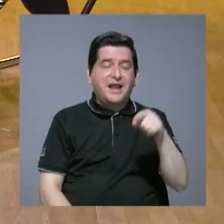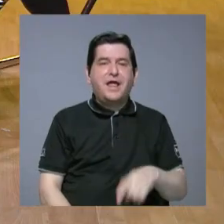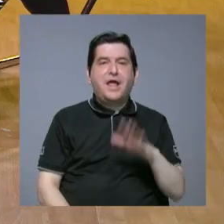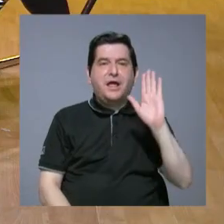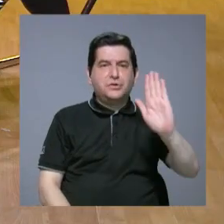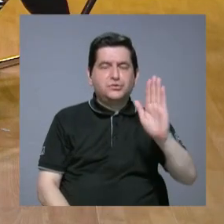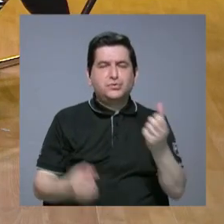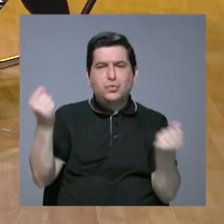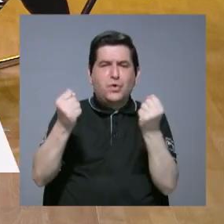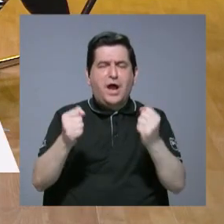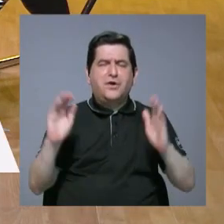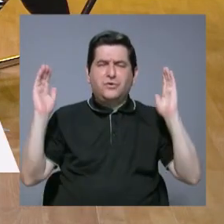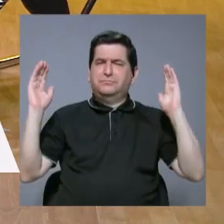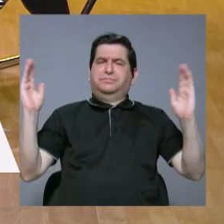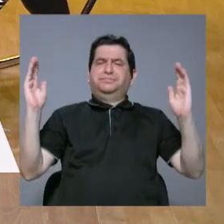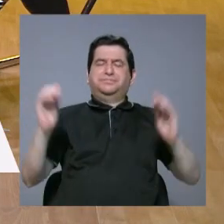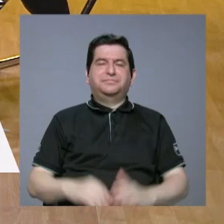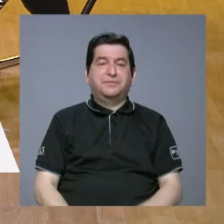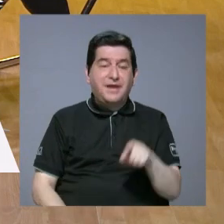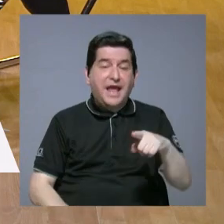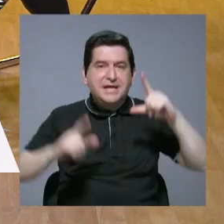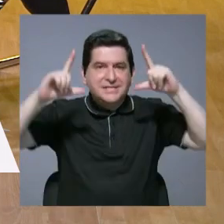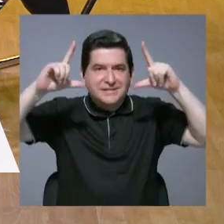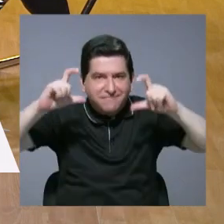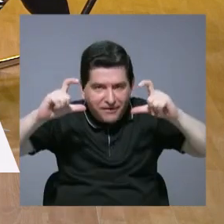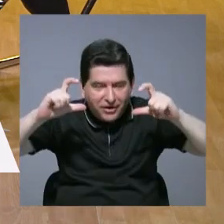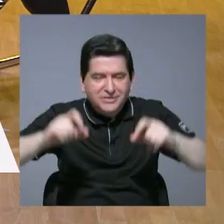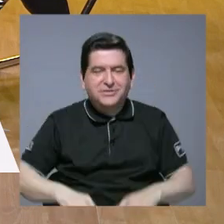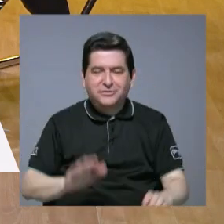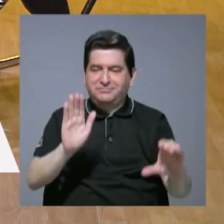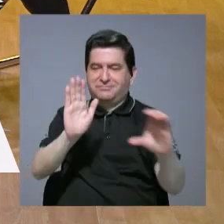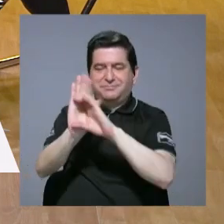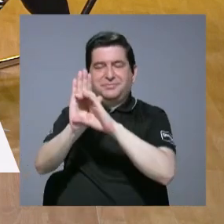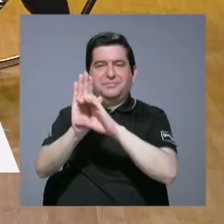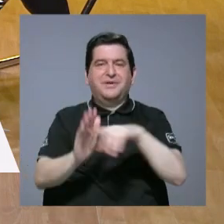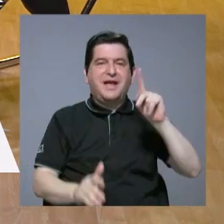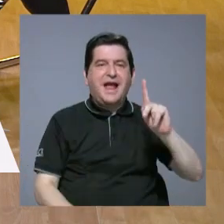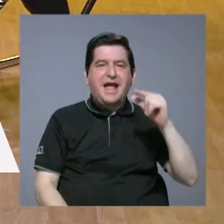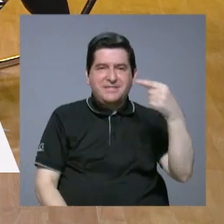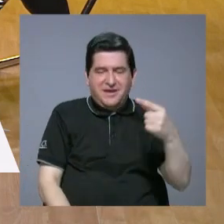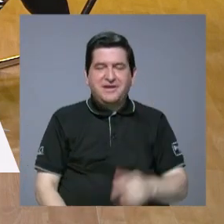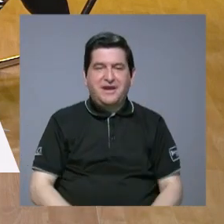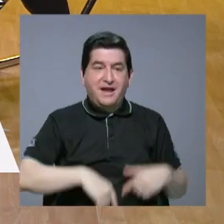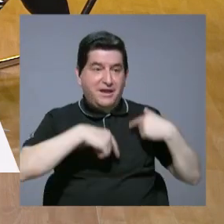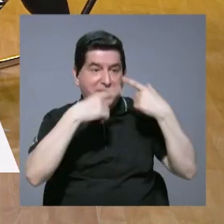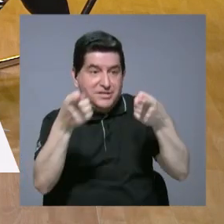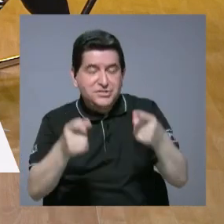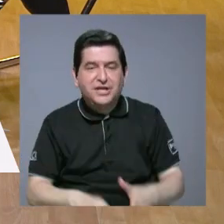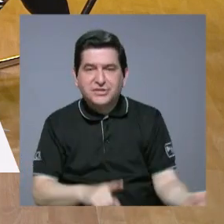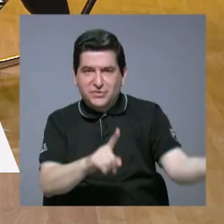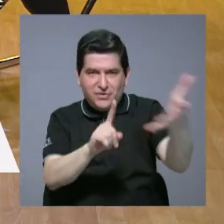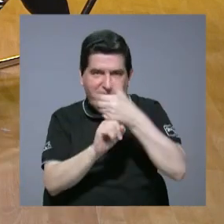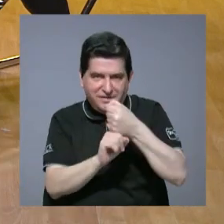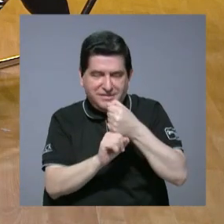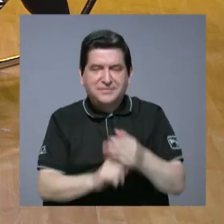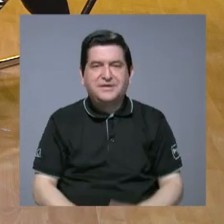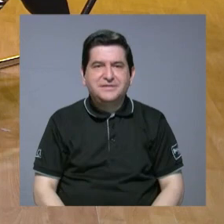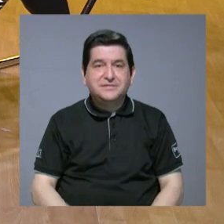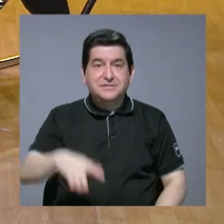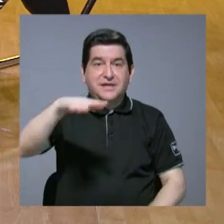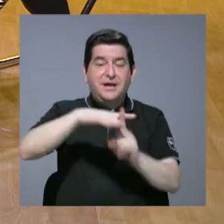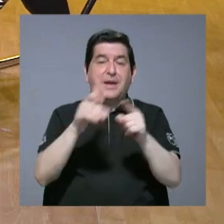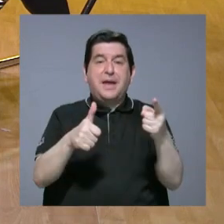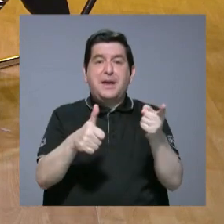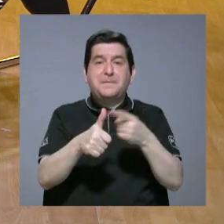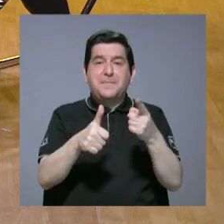hicieron la observación de que esa foto de Katharine Graham llegando en la limusina a la detención iba a salir en la